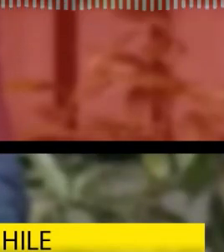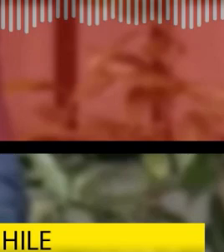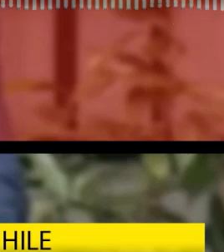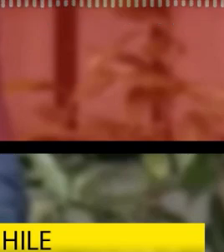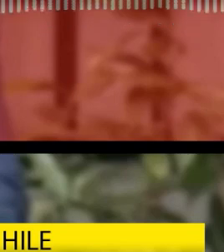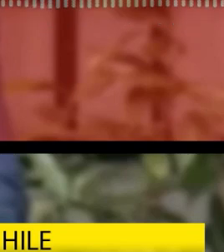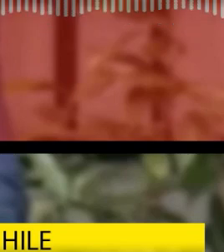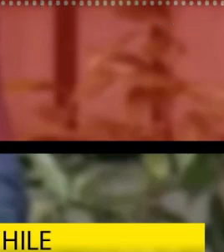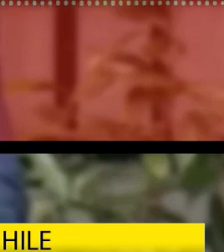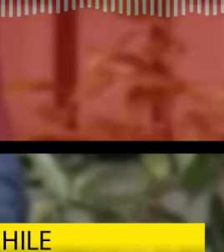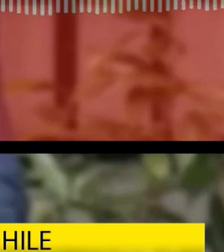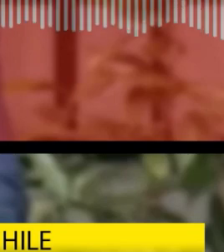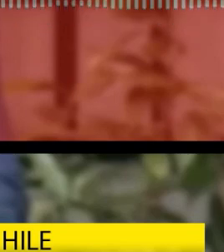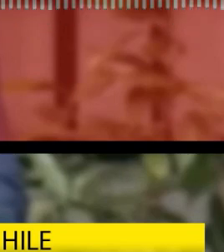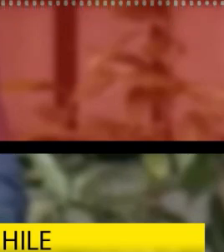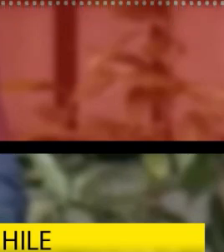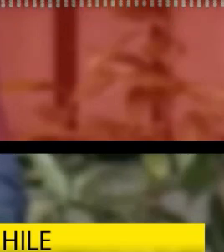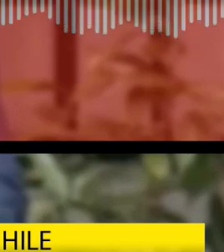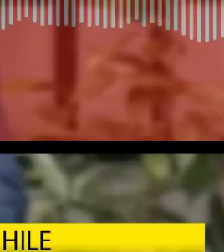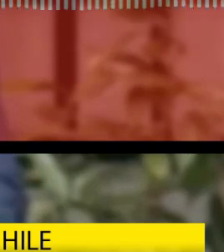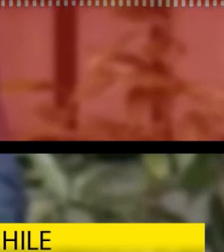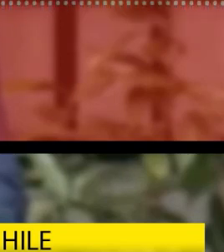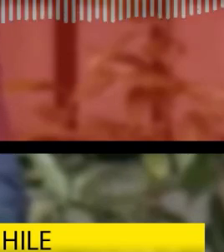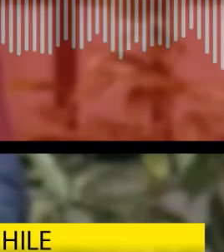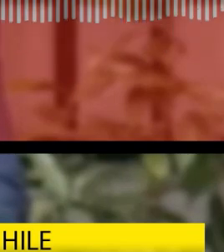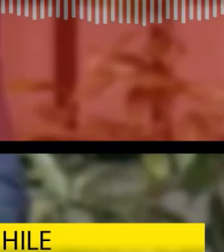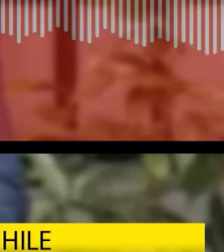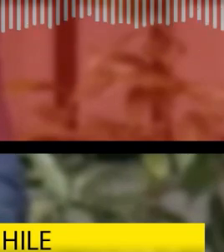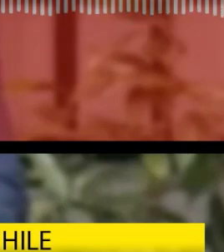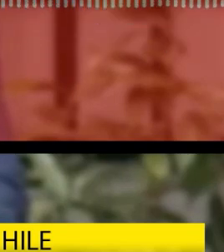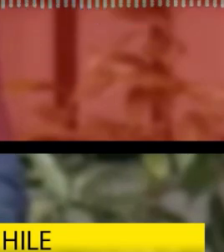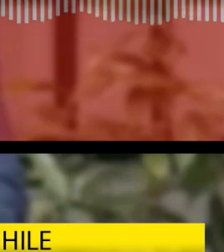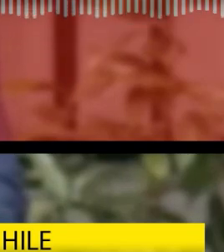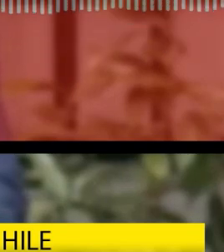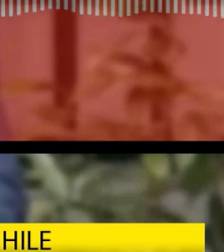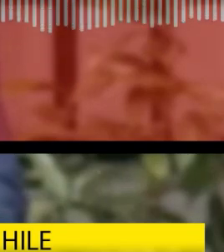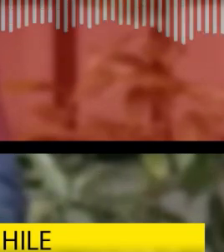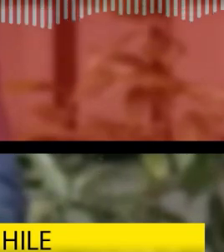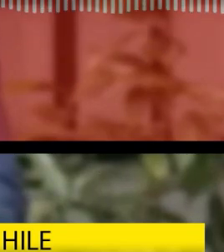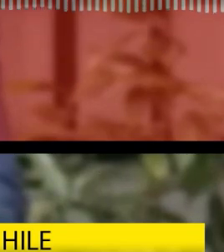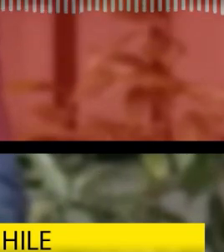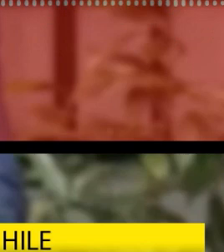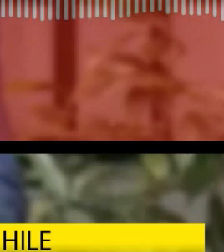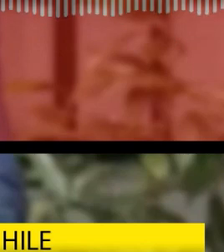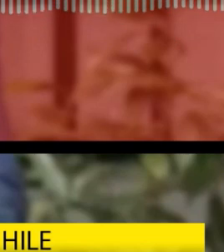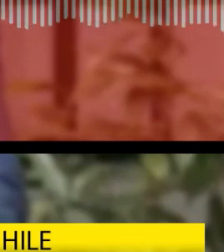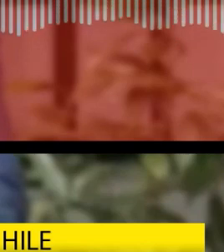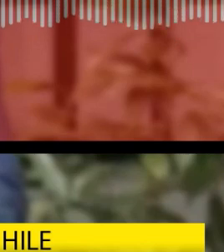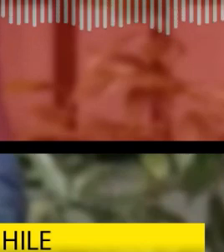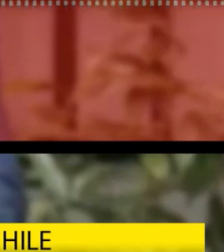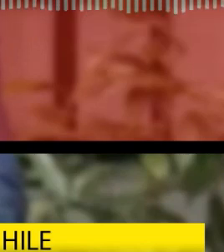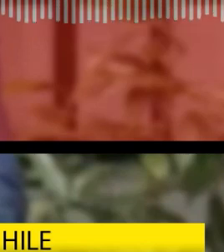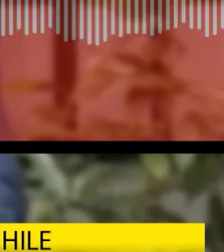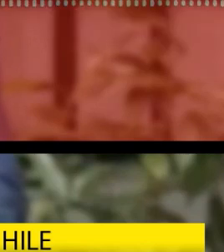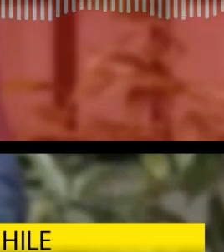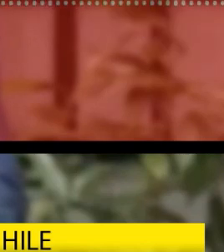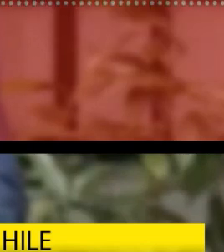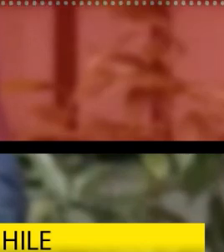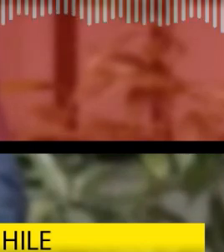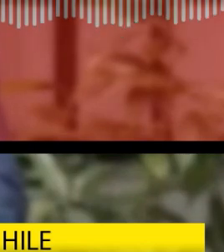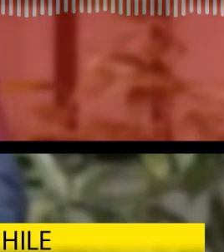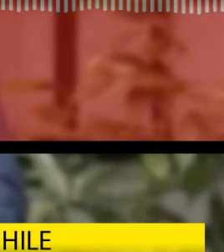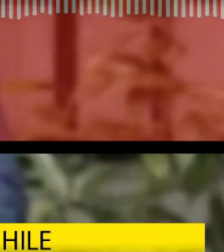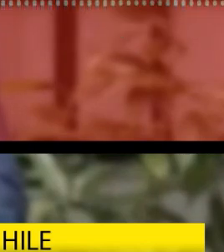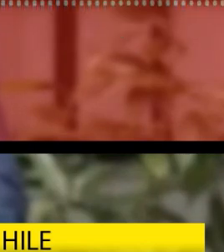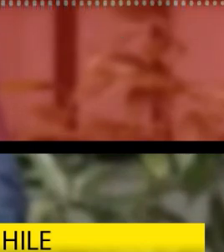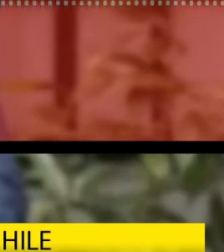sus compañeros, y que le explique al mundo por qué no estuvo él en el Palacio de Justicia físicamente. Lo estuvo espiritualmente, como de